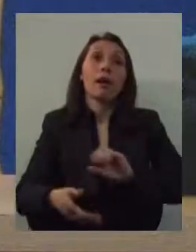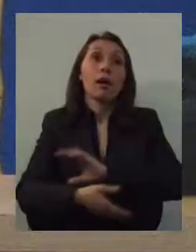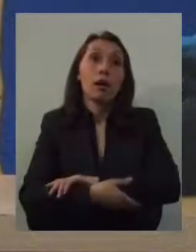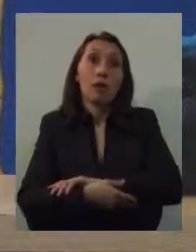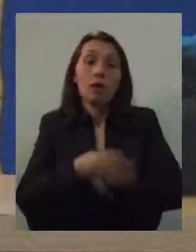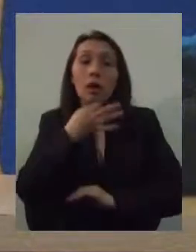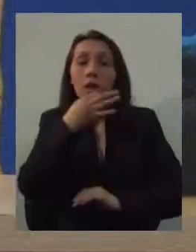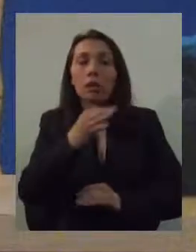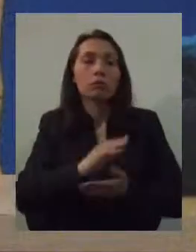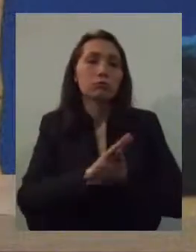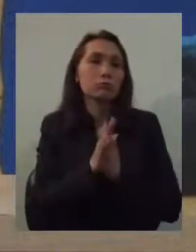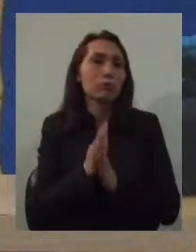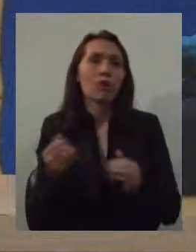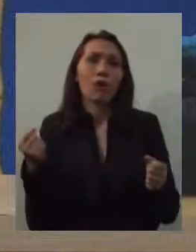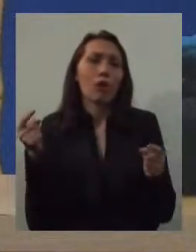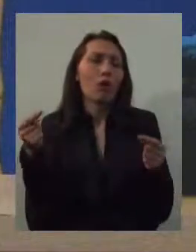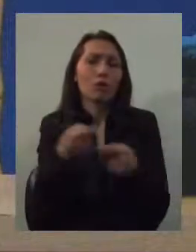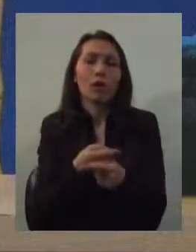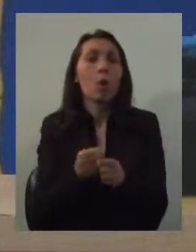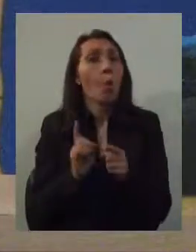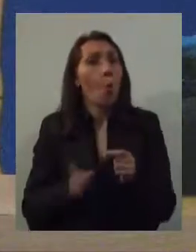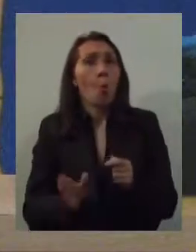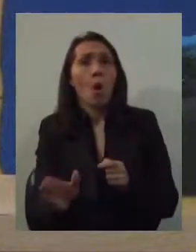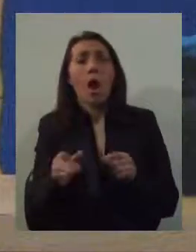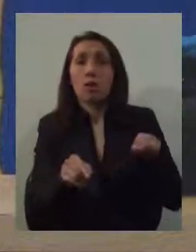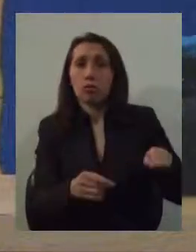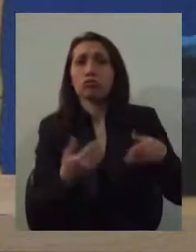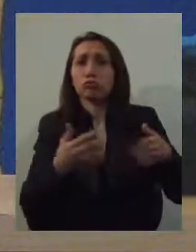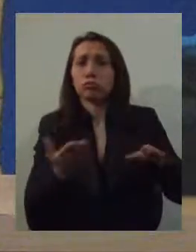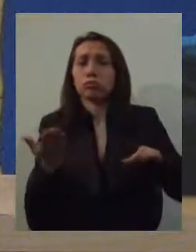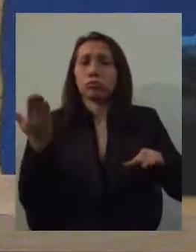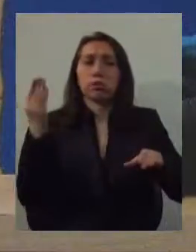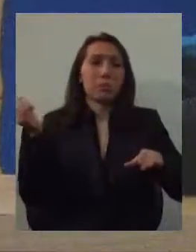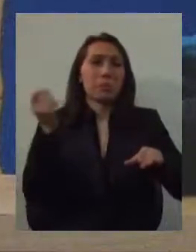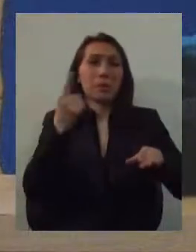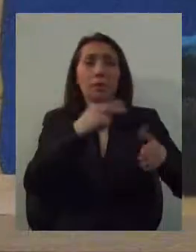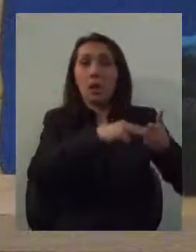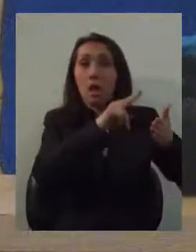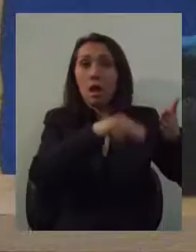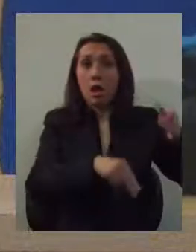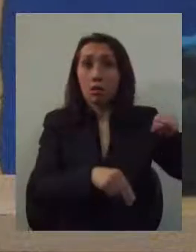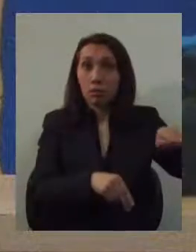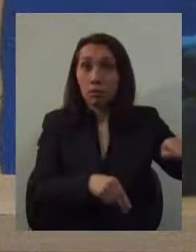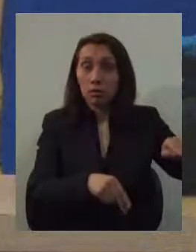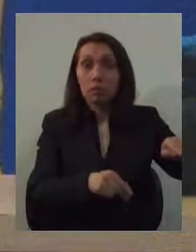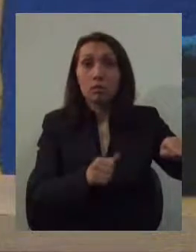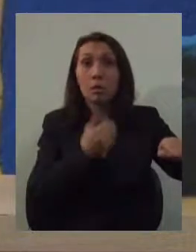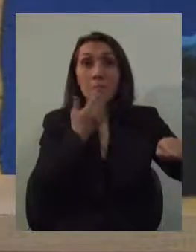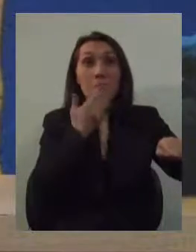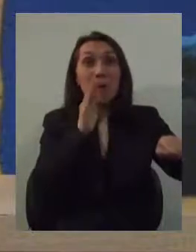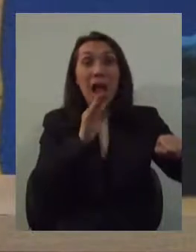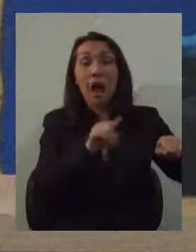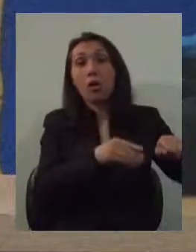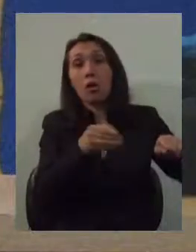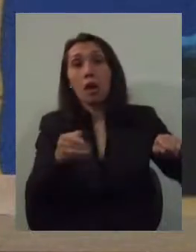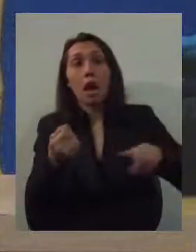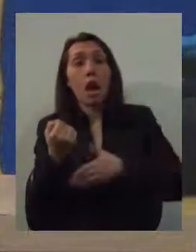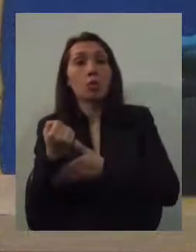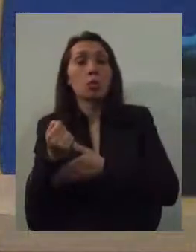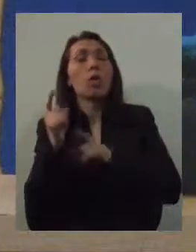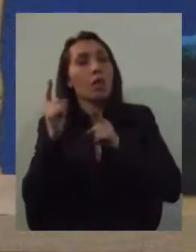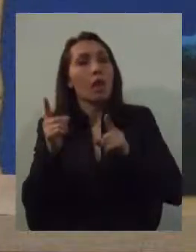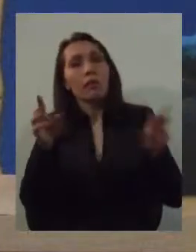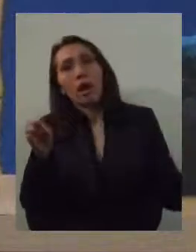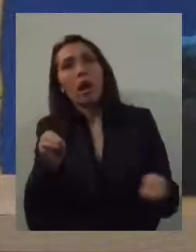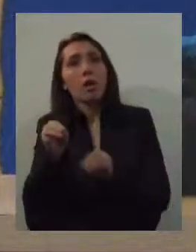dice todo lo contrario. Dice que aún habiendo una fuente anterior, si fuera más favorable a la cooperación, hay que